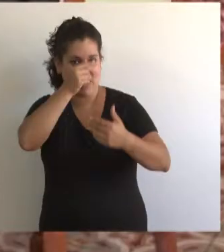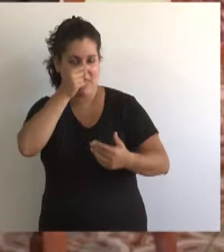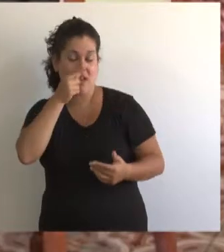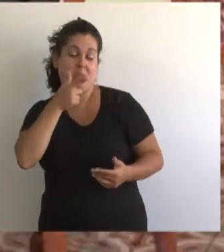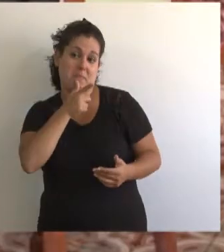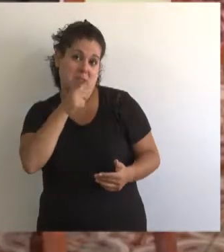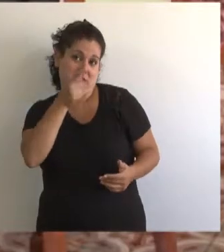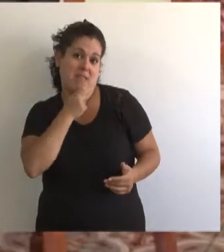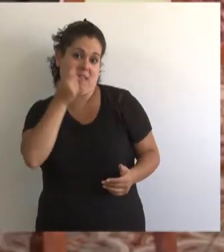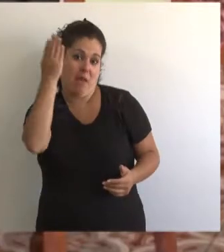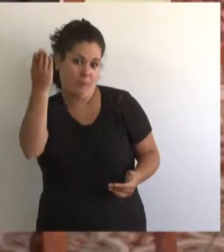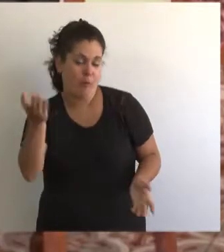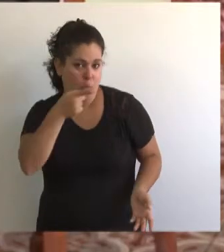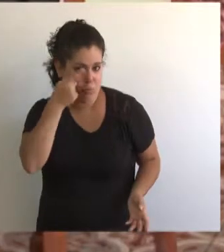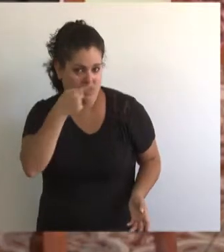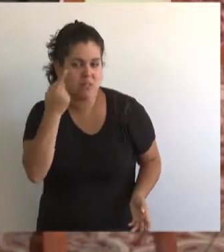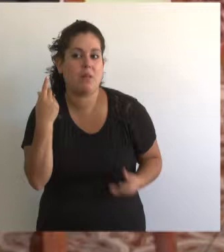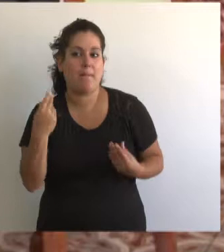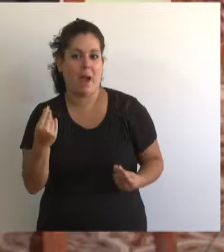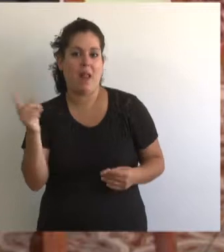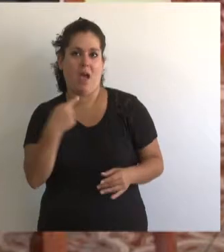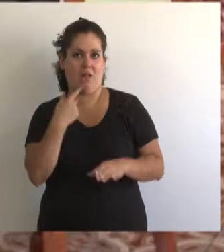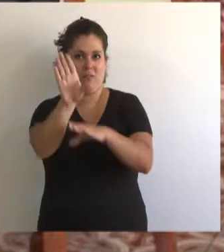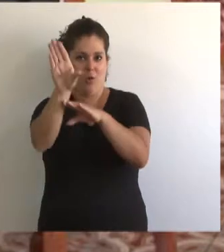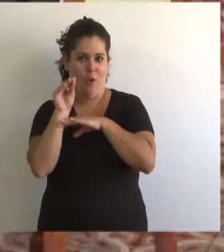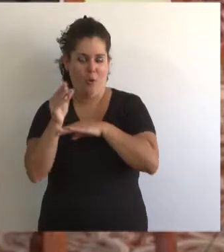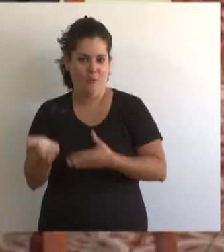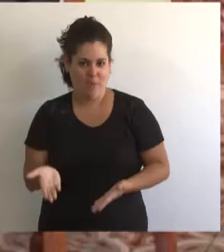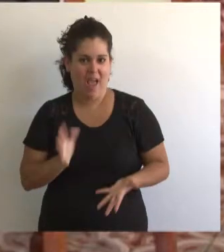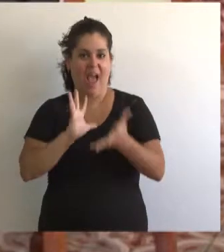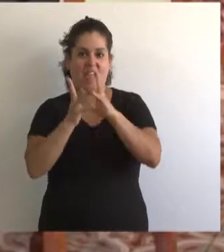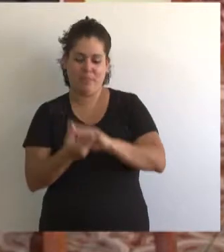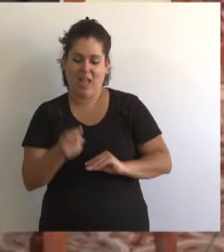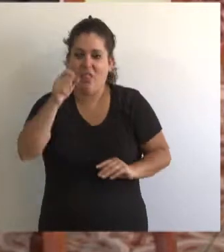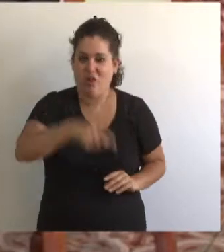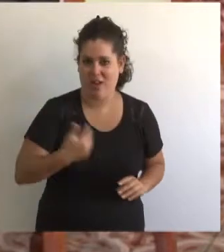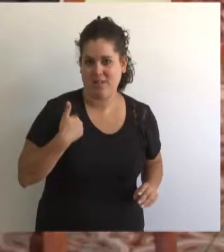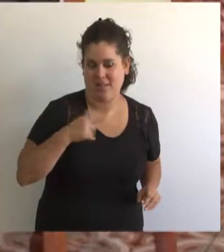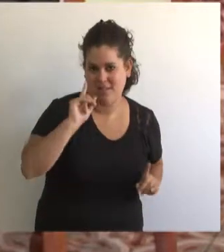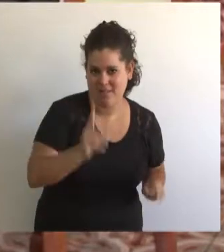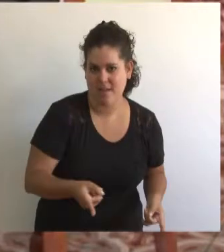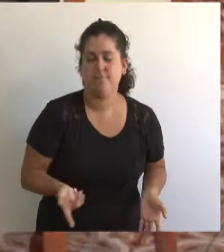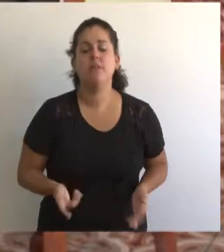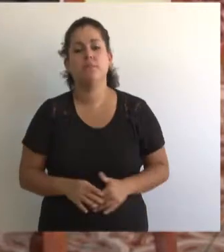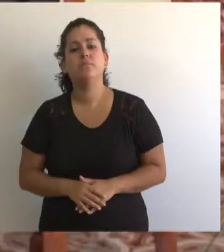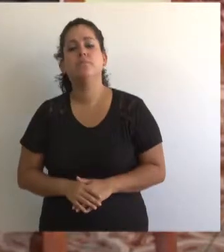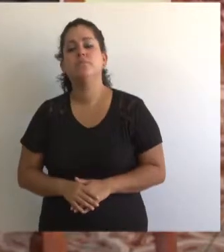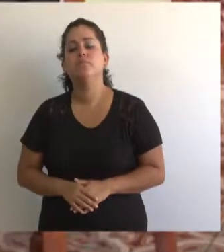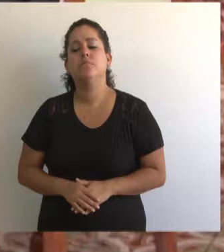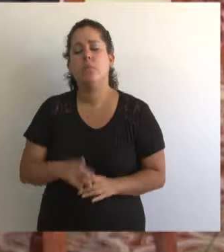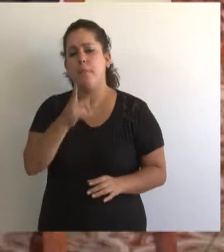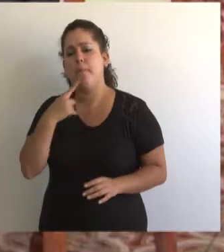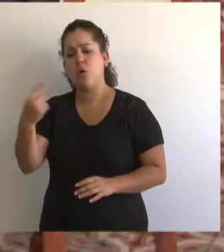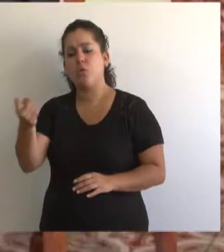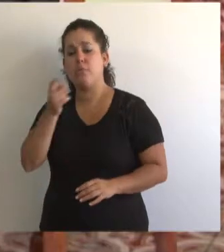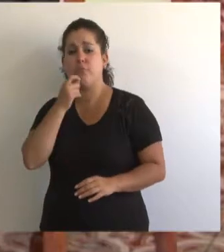que nos parece que es un ejemplo interesante para ser imitado, adaptado y aplicado. Un